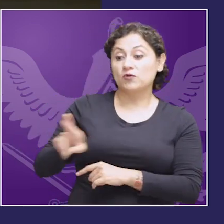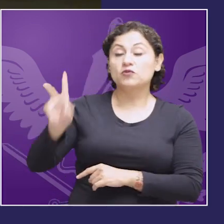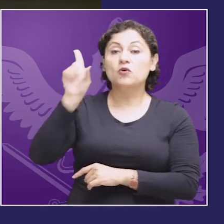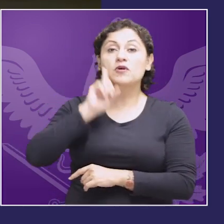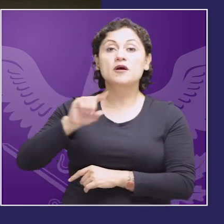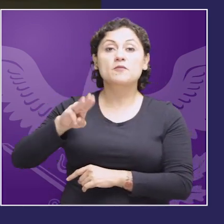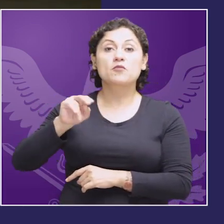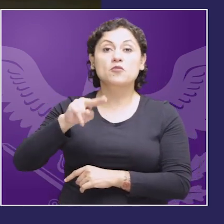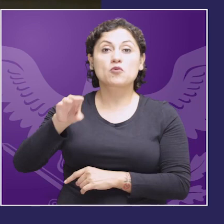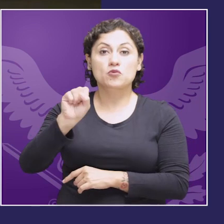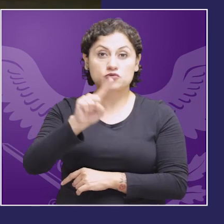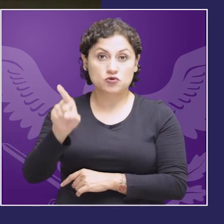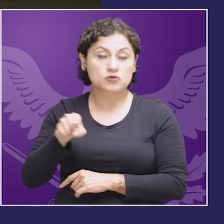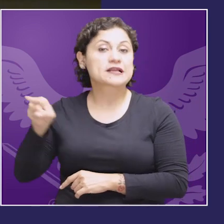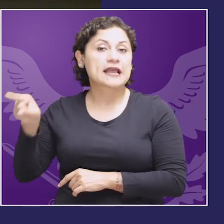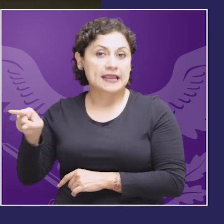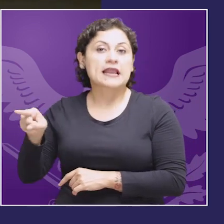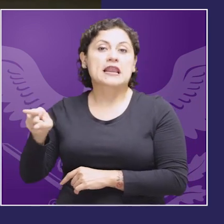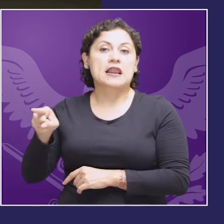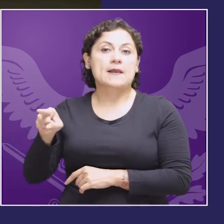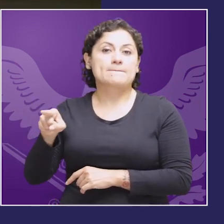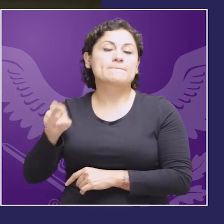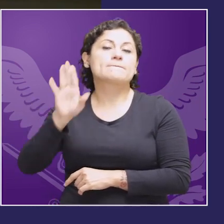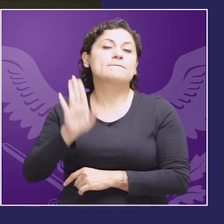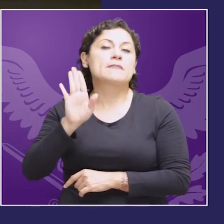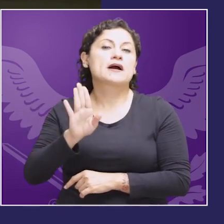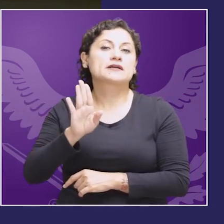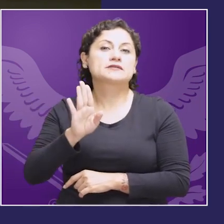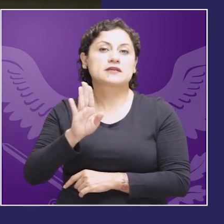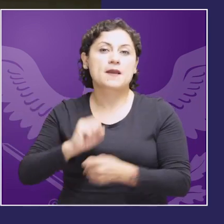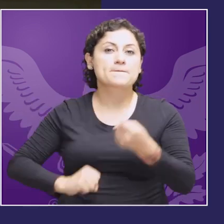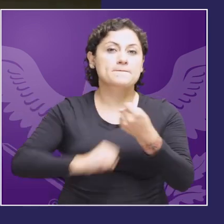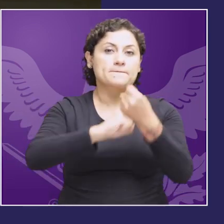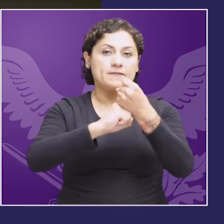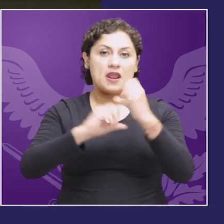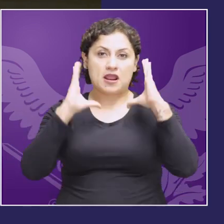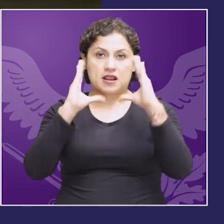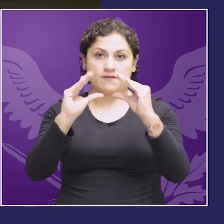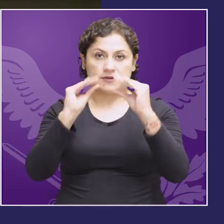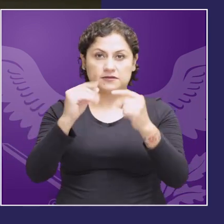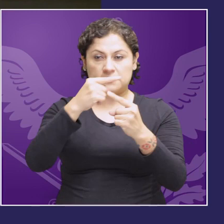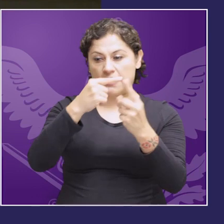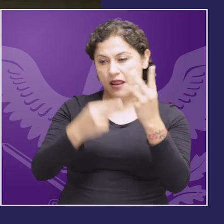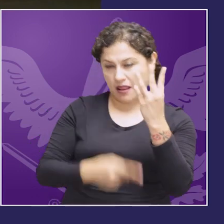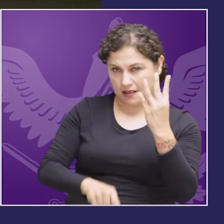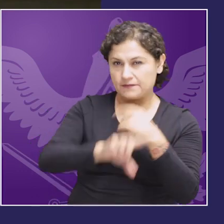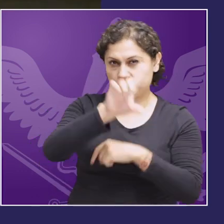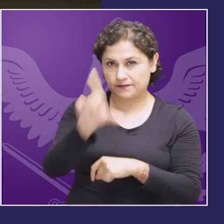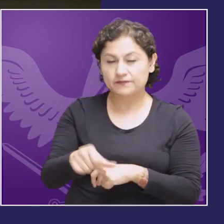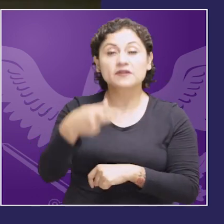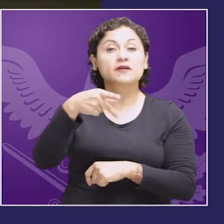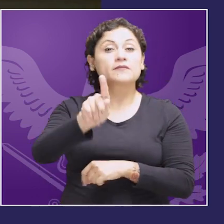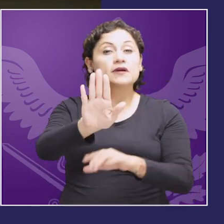La doctora Muñoz habló como primera pata de la capacitación, y después sigo con las demás, pero